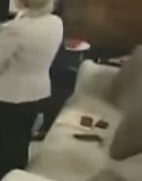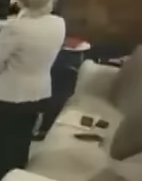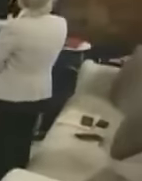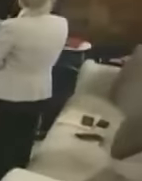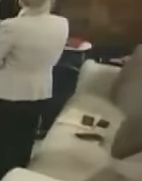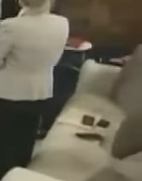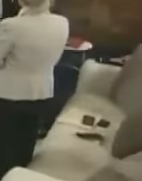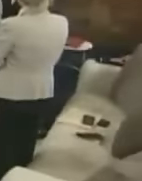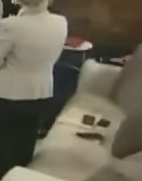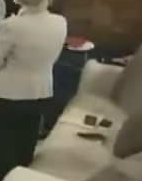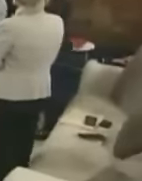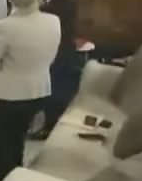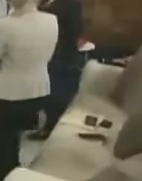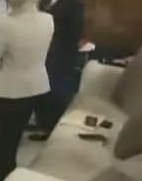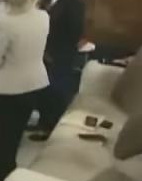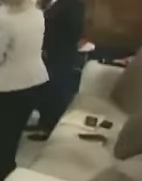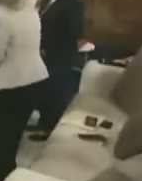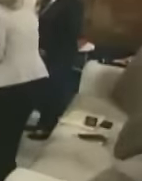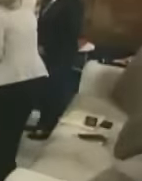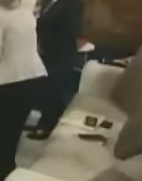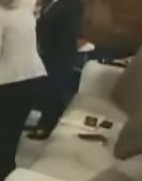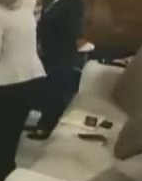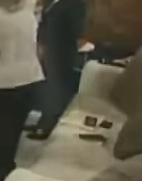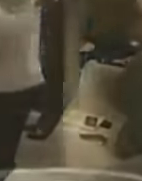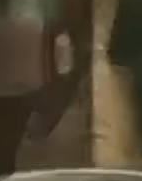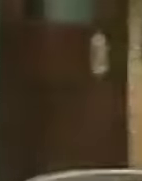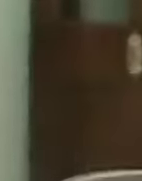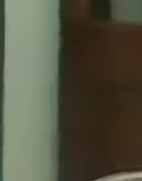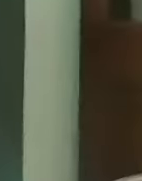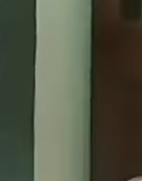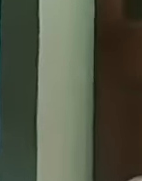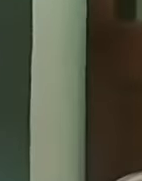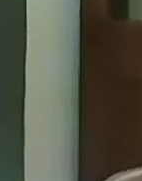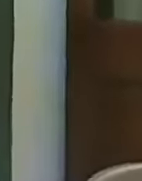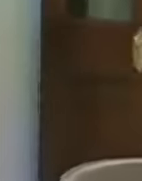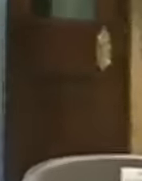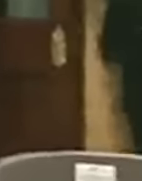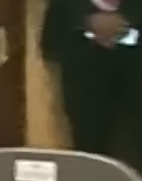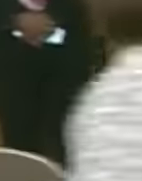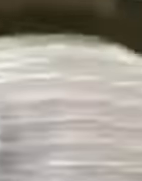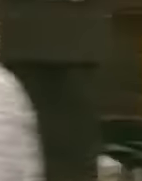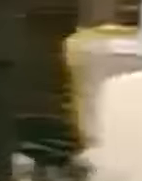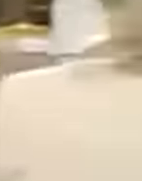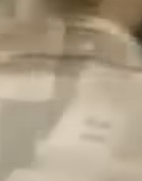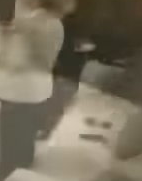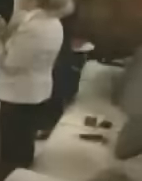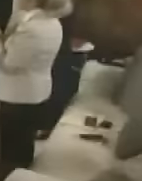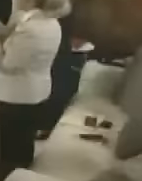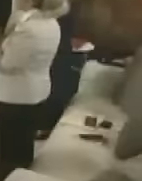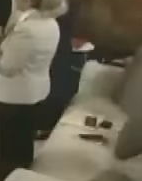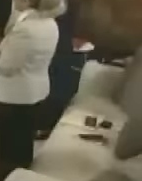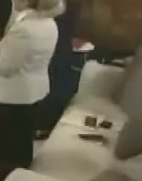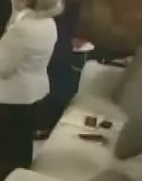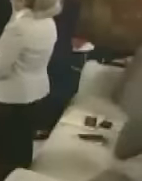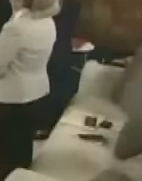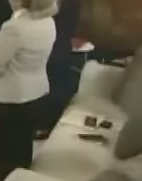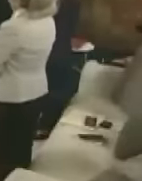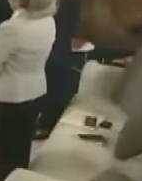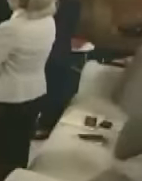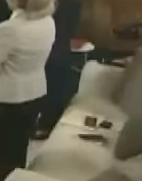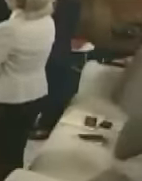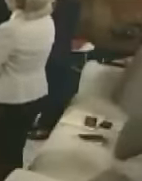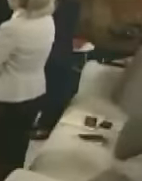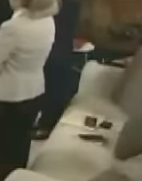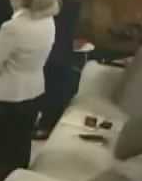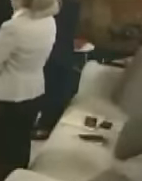Ciudadano Francisco Torrealba, ministro del Poder Popular para el Proceso Social del Trabajo. Asiste también el ministro Francisco Torrealba al